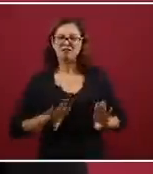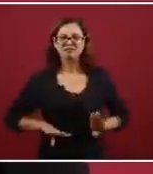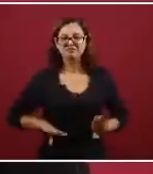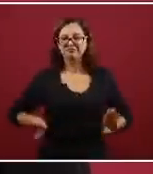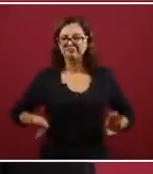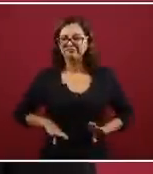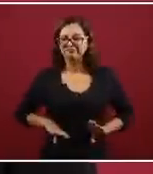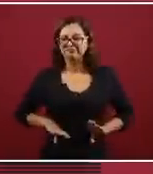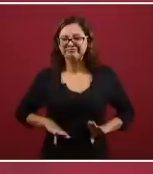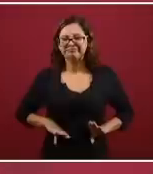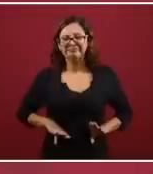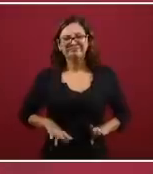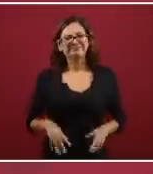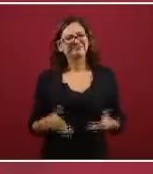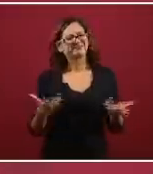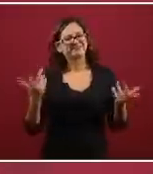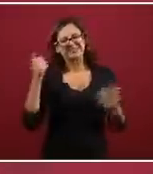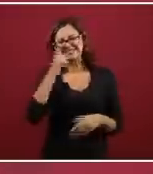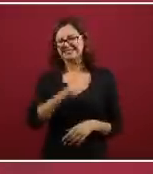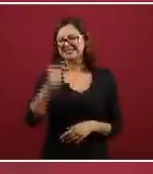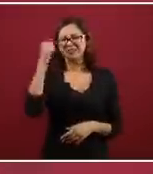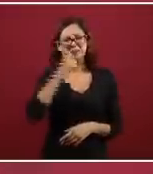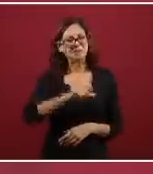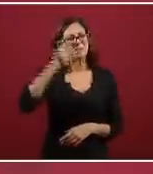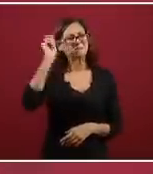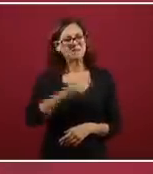de permanente